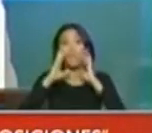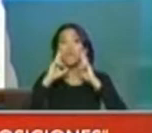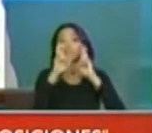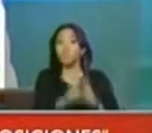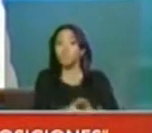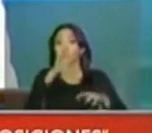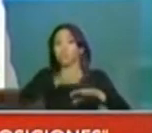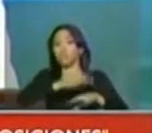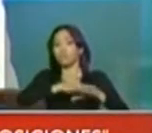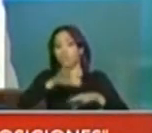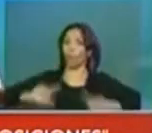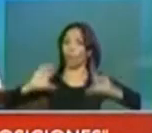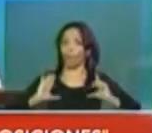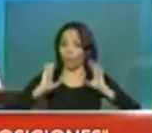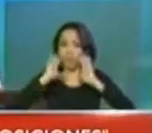de la Constitución.